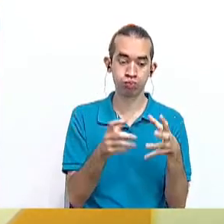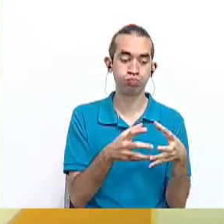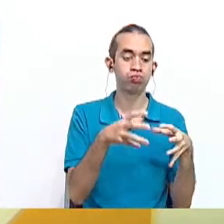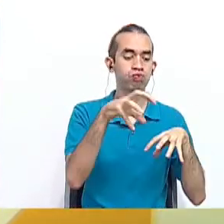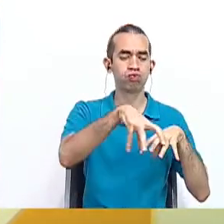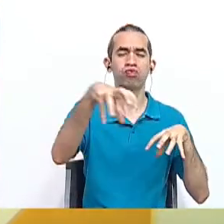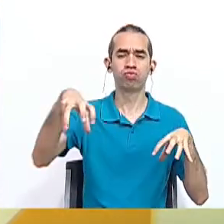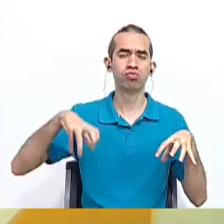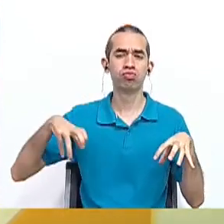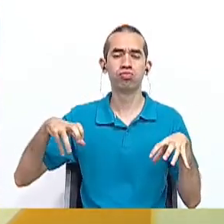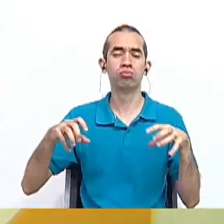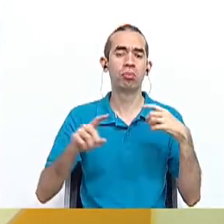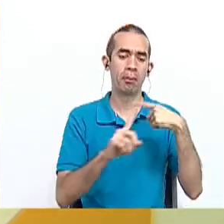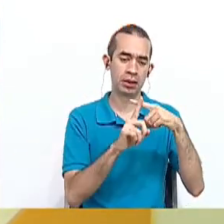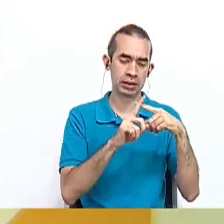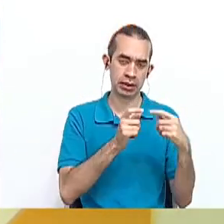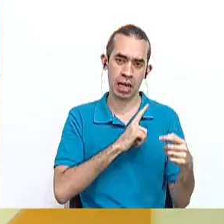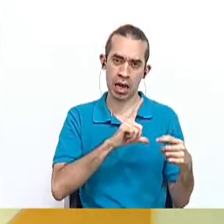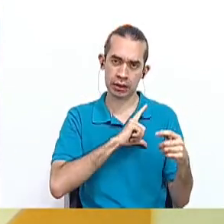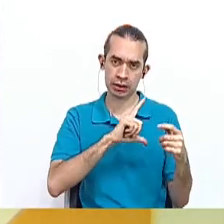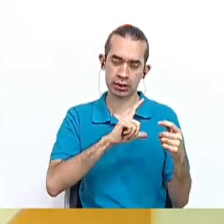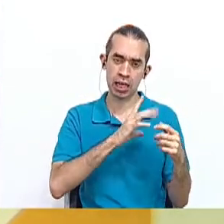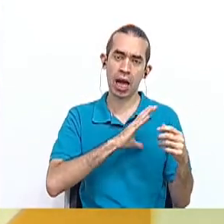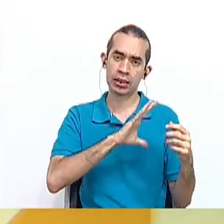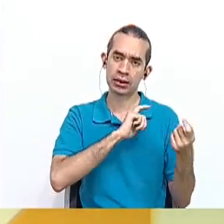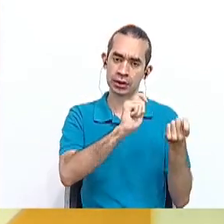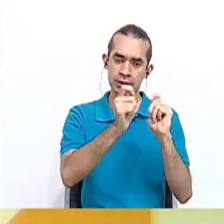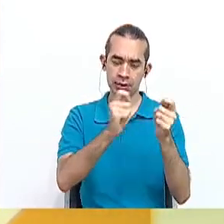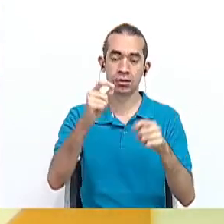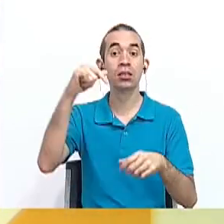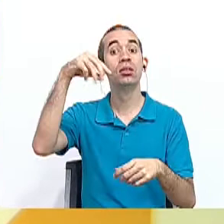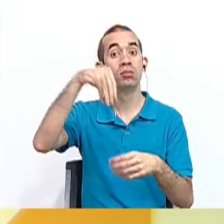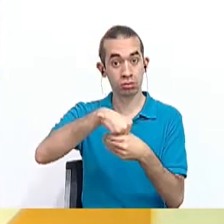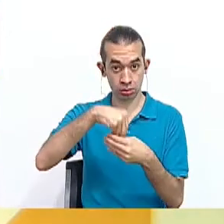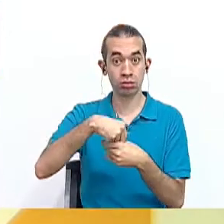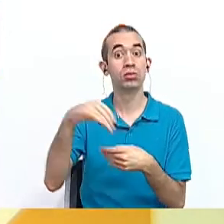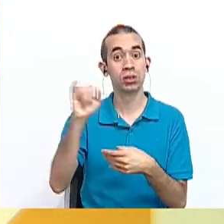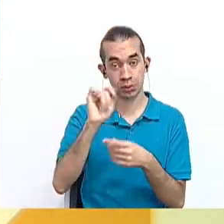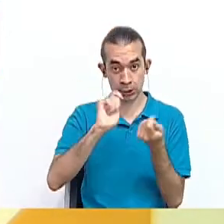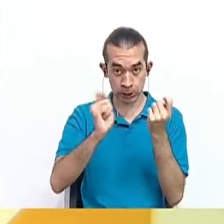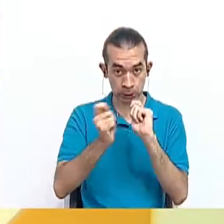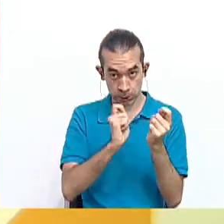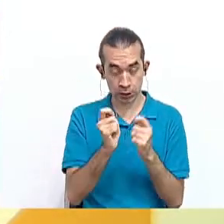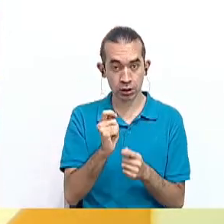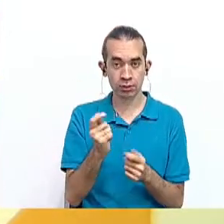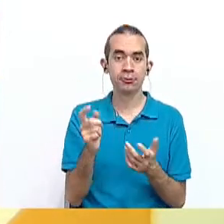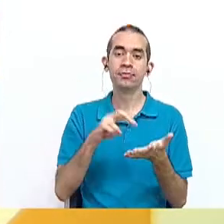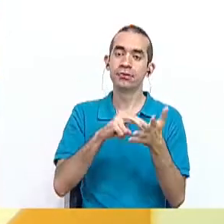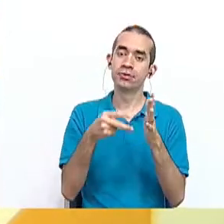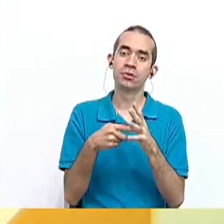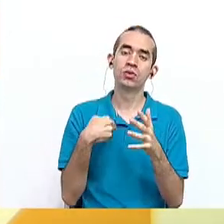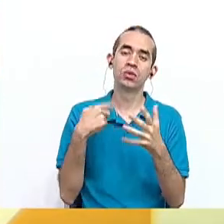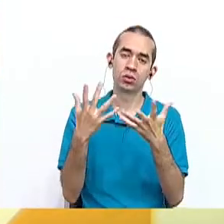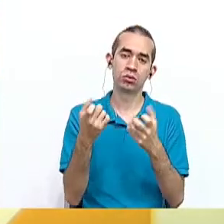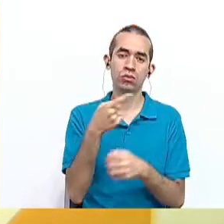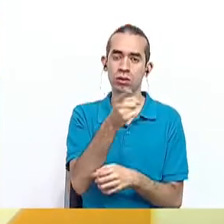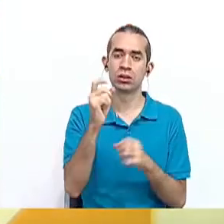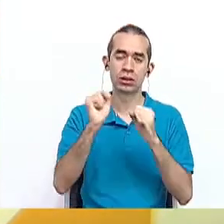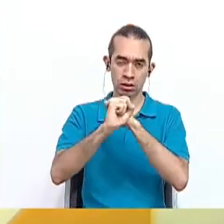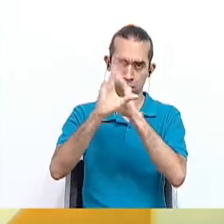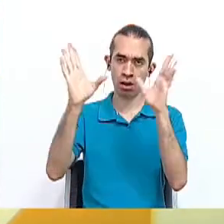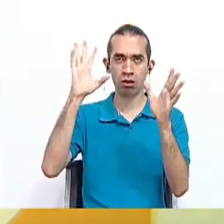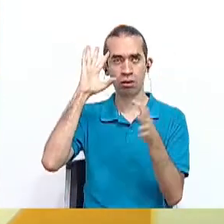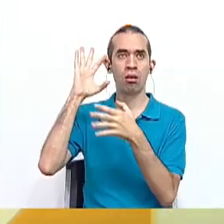distribución y en características, sino a nivel interno. Por eso quiero que tengan muy claro que esa clase va a ser